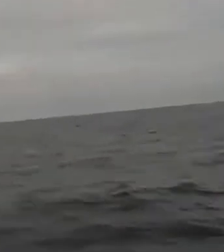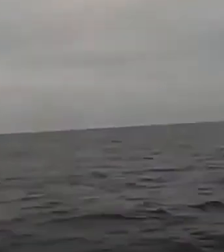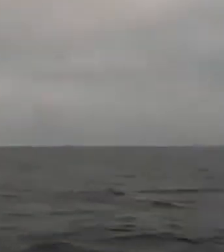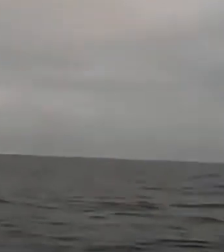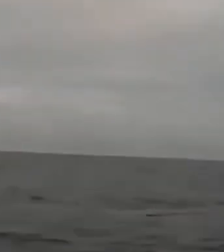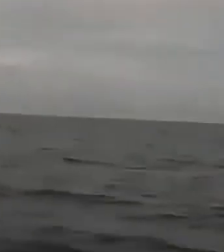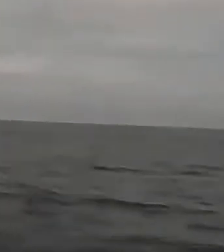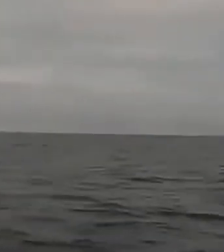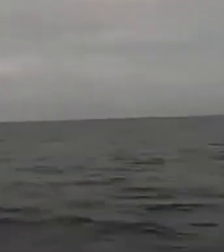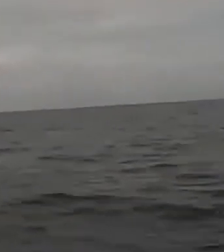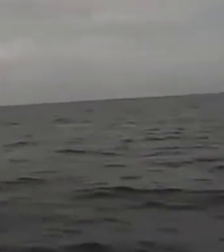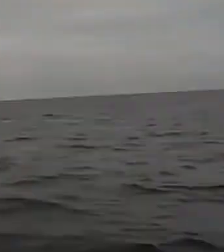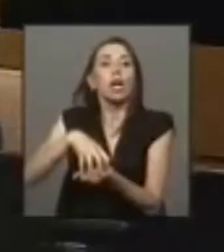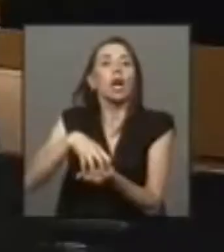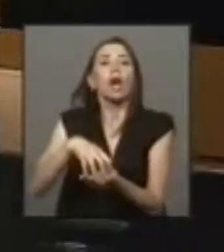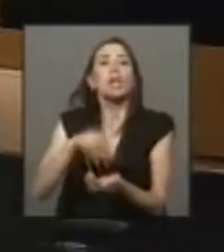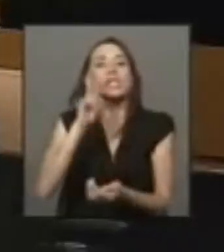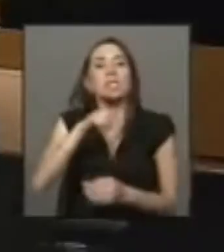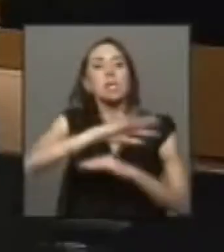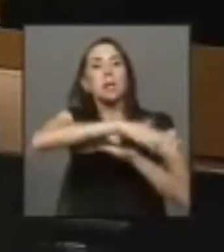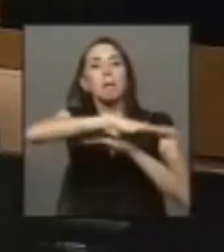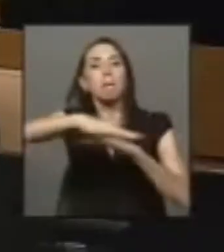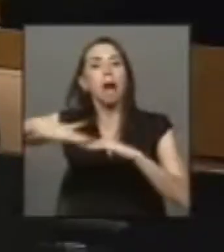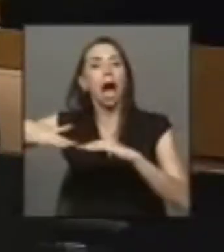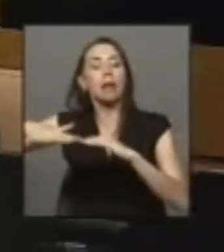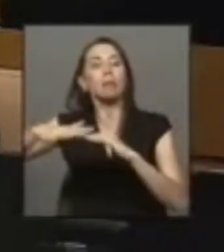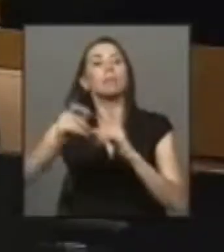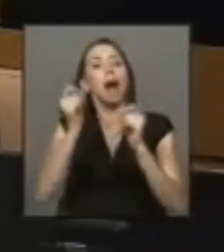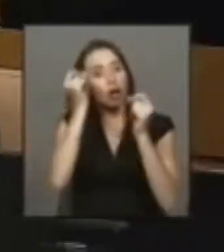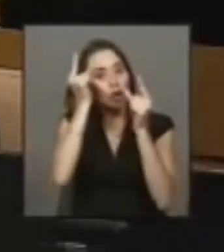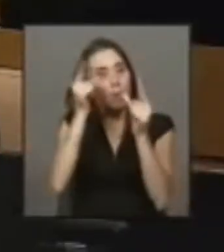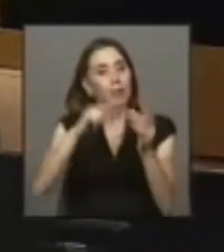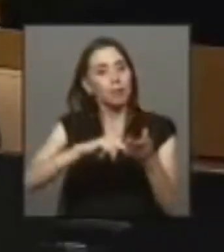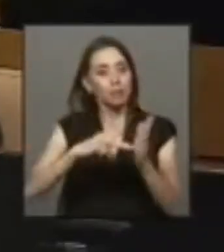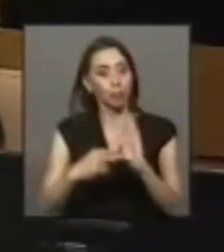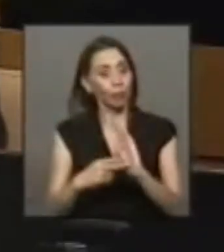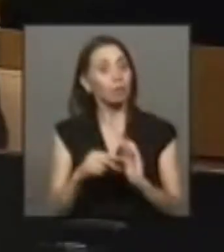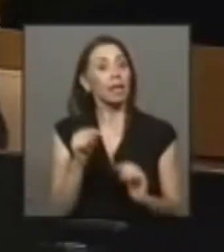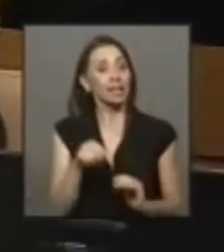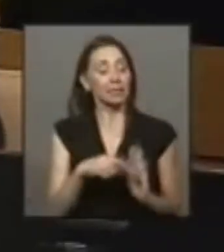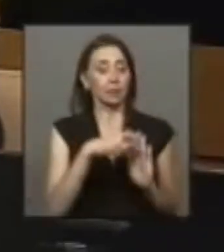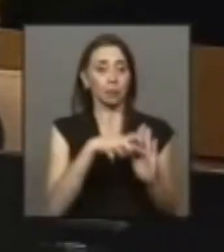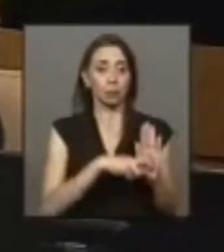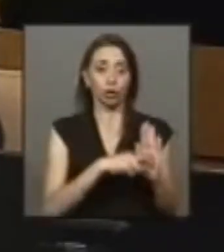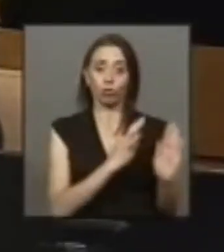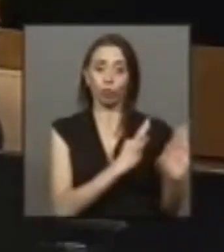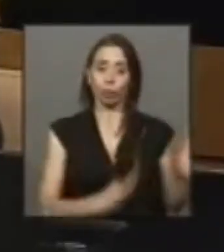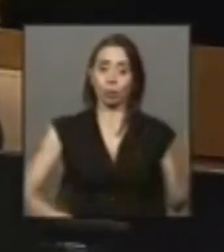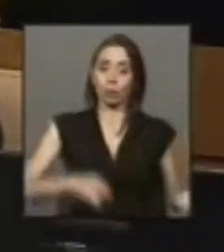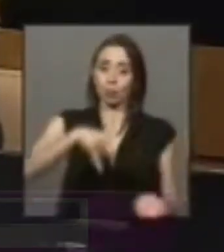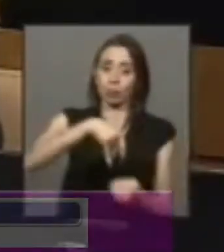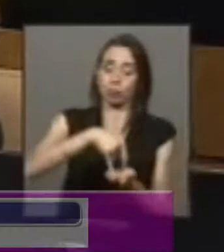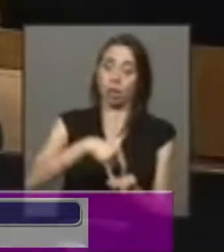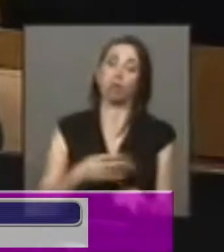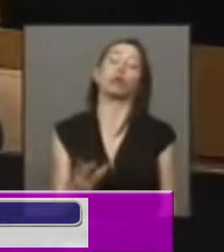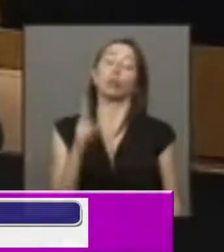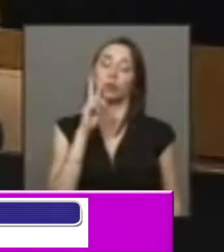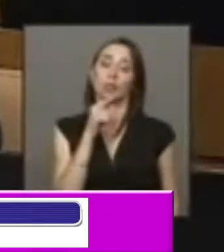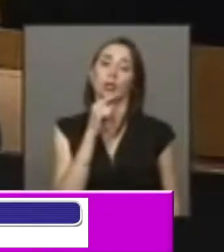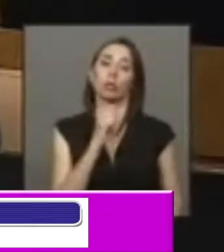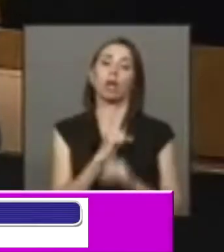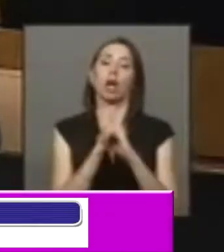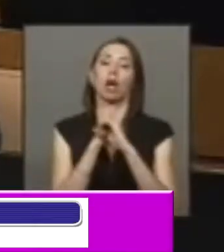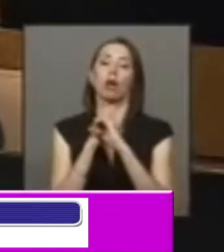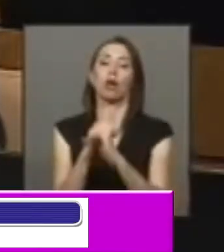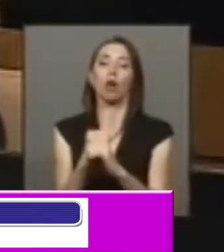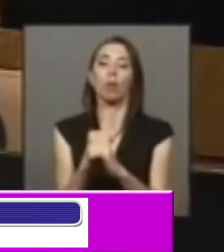pescadores artesanales esta es una emoción que no ayuda que atenta contra los